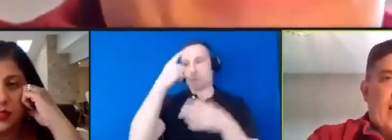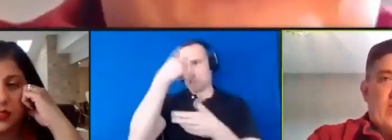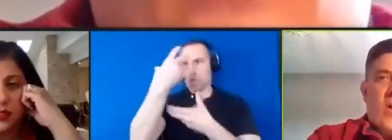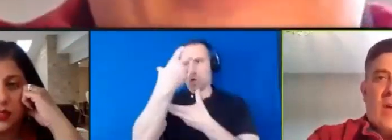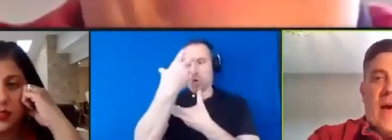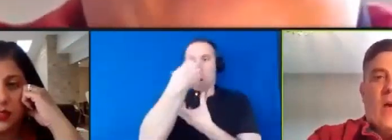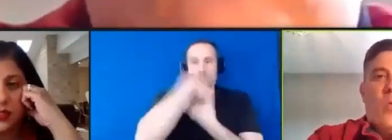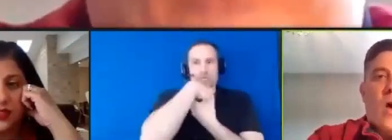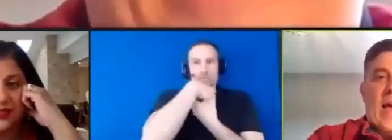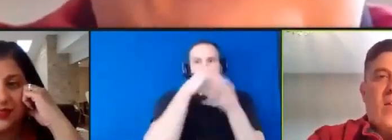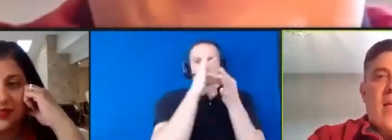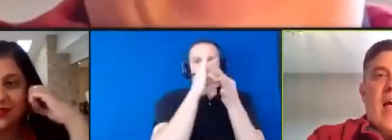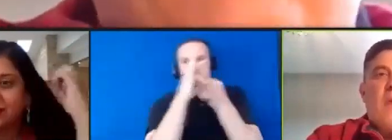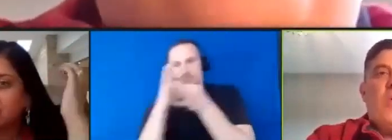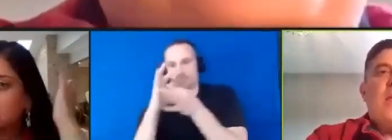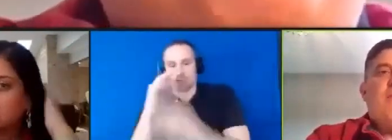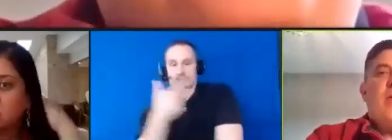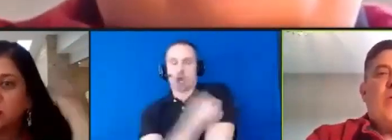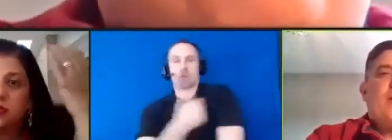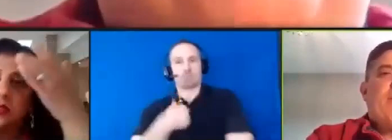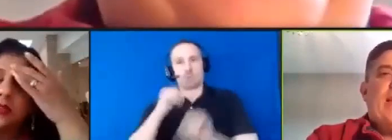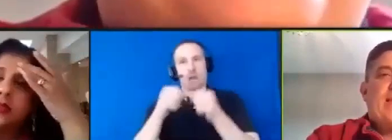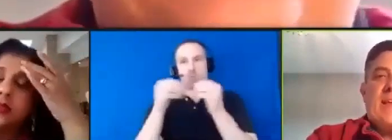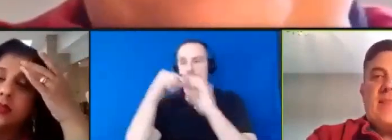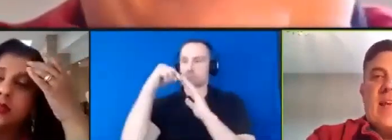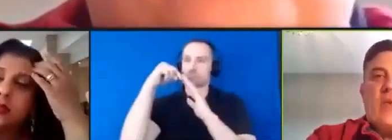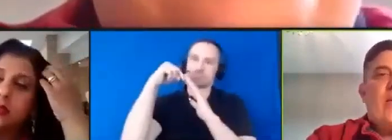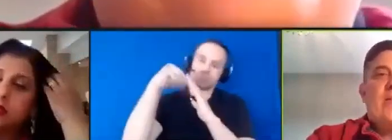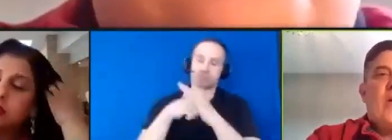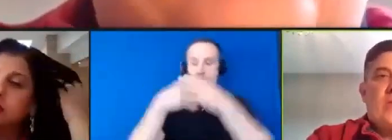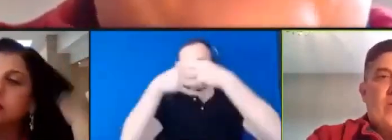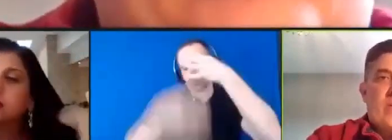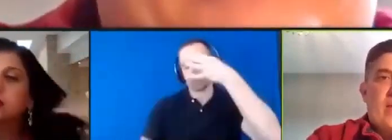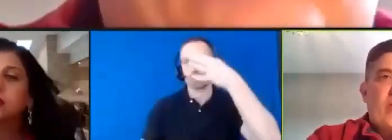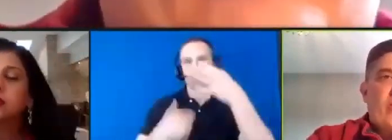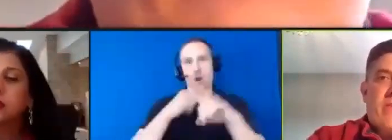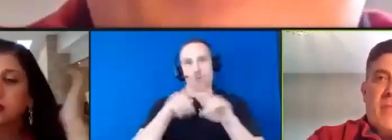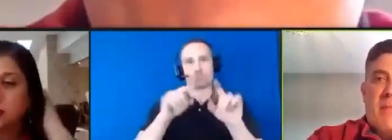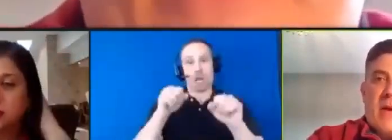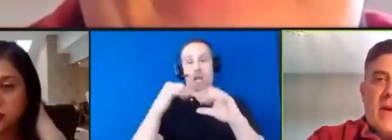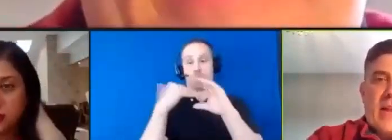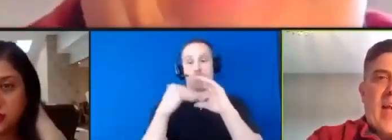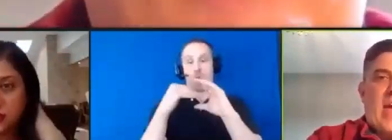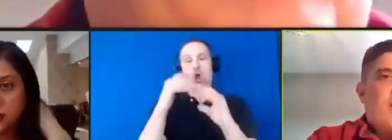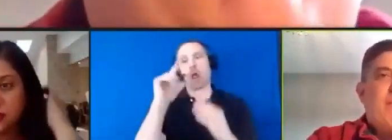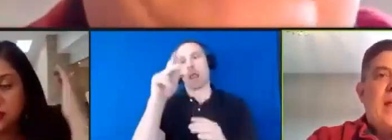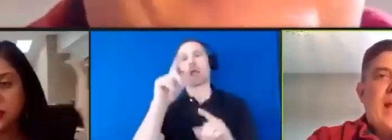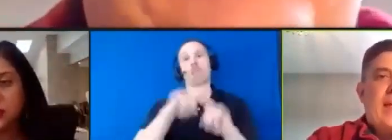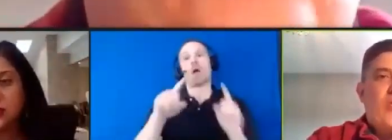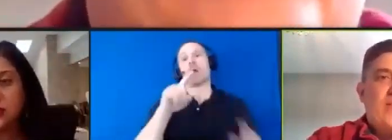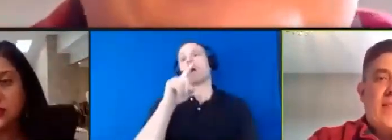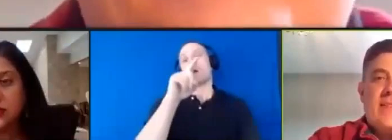antes y darles la vacuna o no esté bueno esas son decisiones este que son